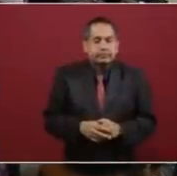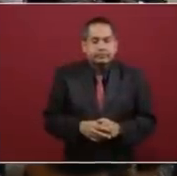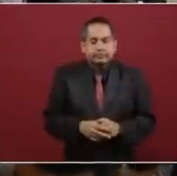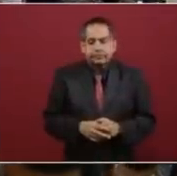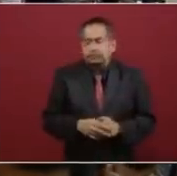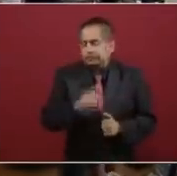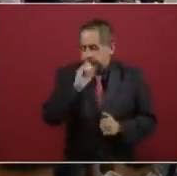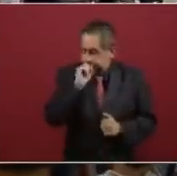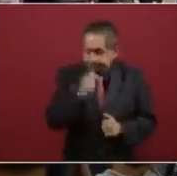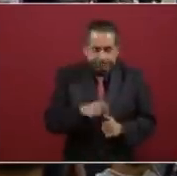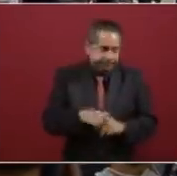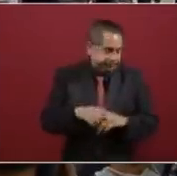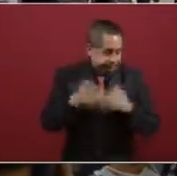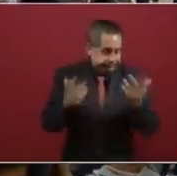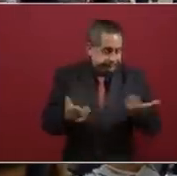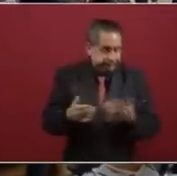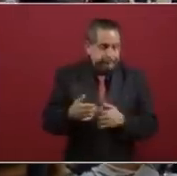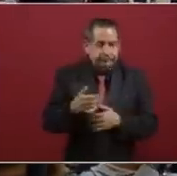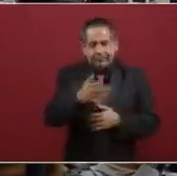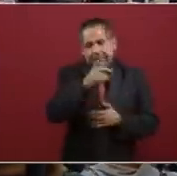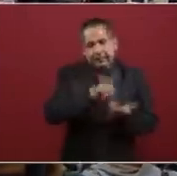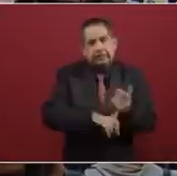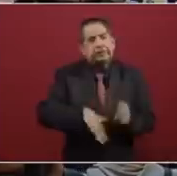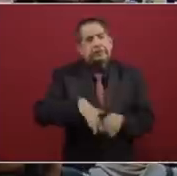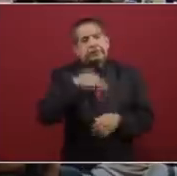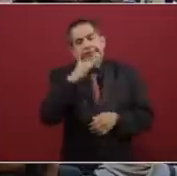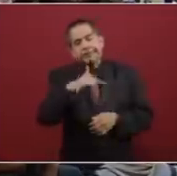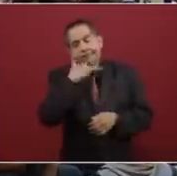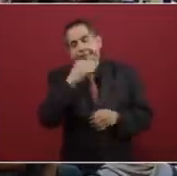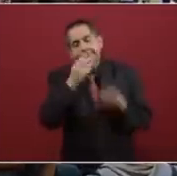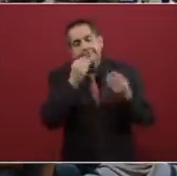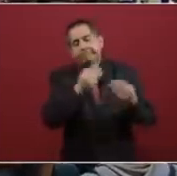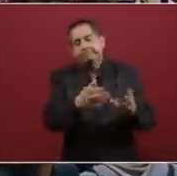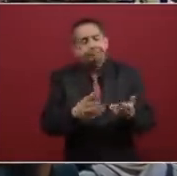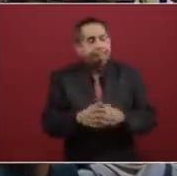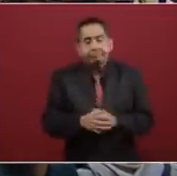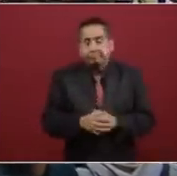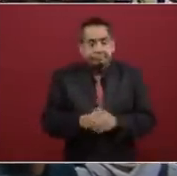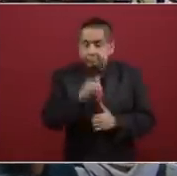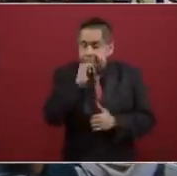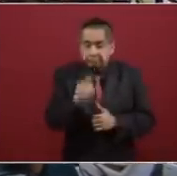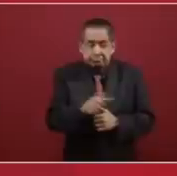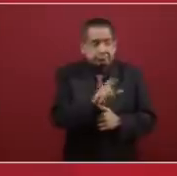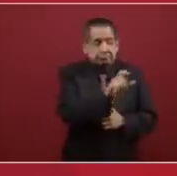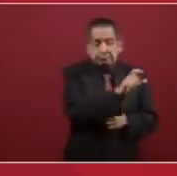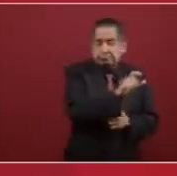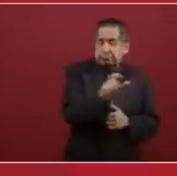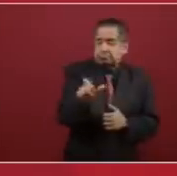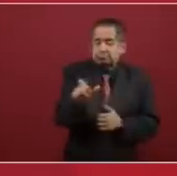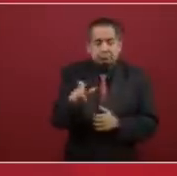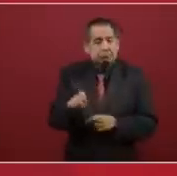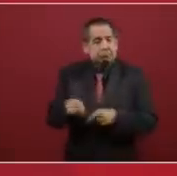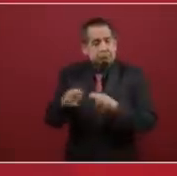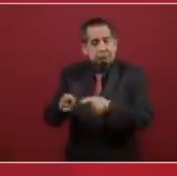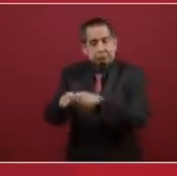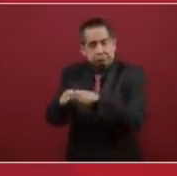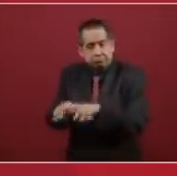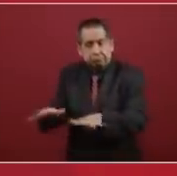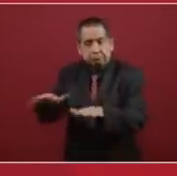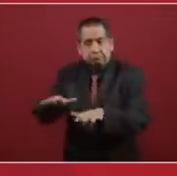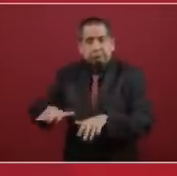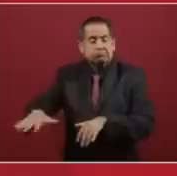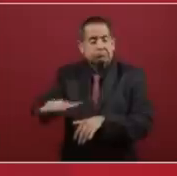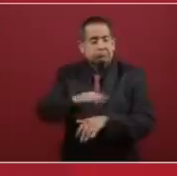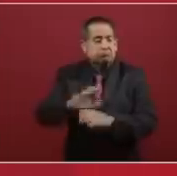por lo mismo, por la corrupción, no bajaba ese dinero a las comunidades, se quedaba